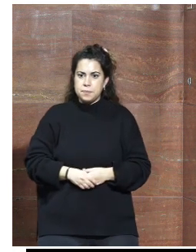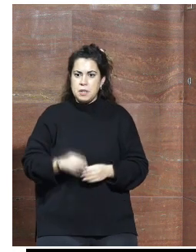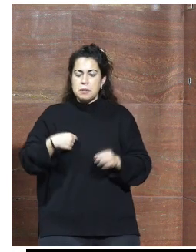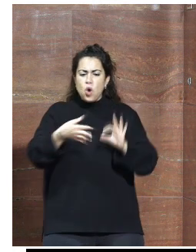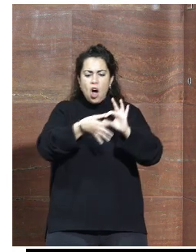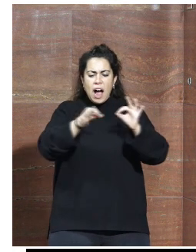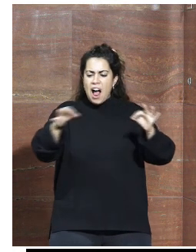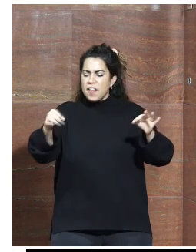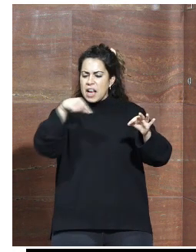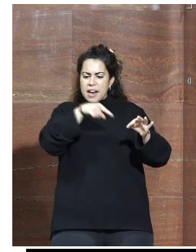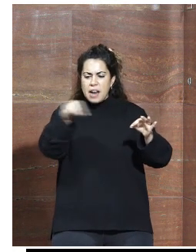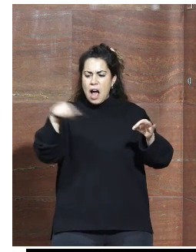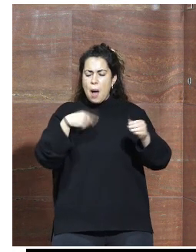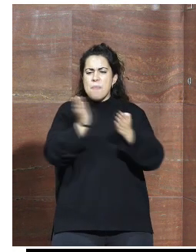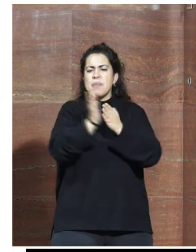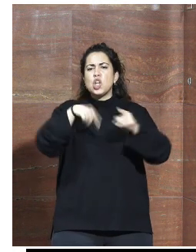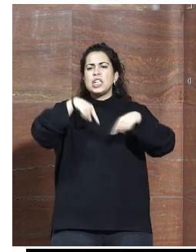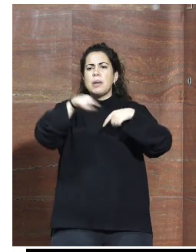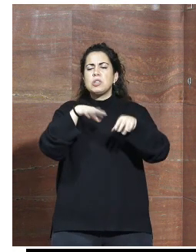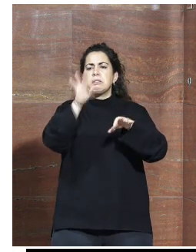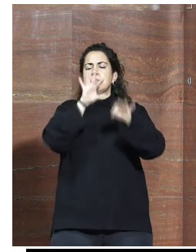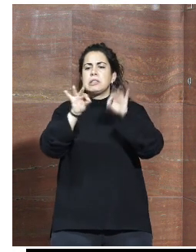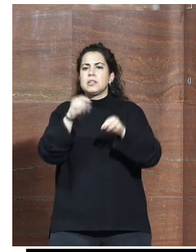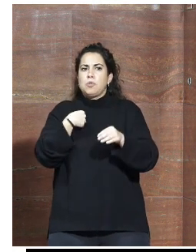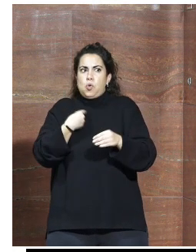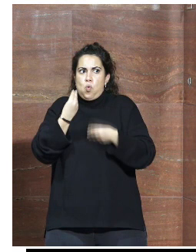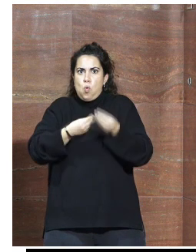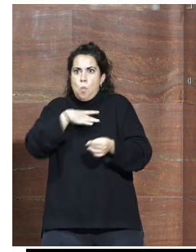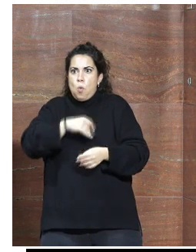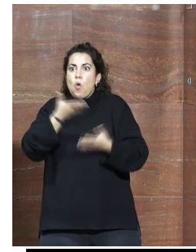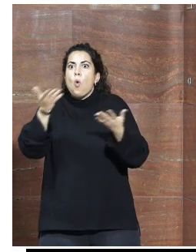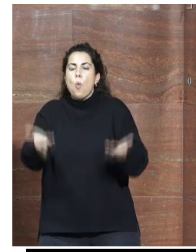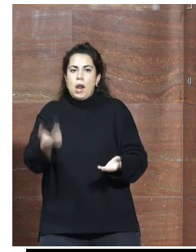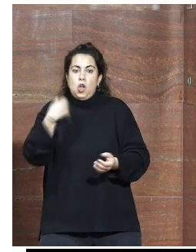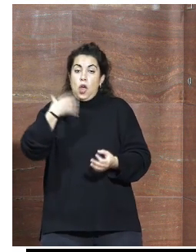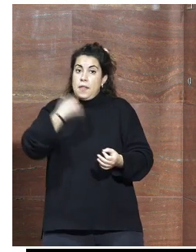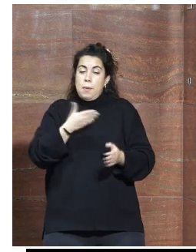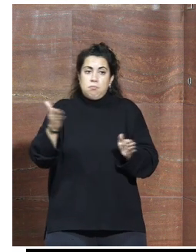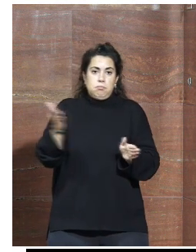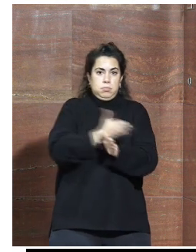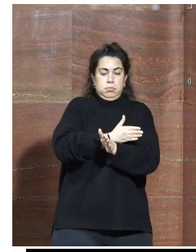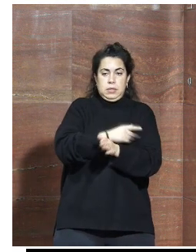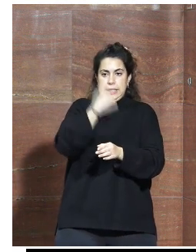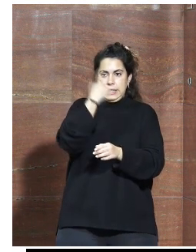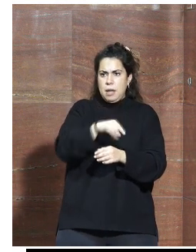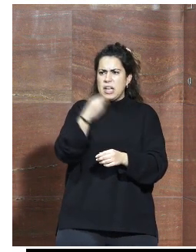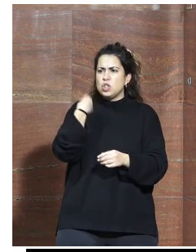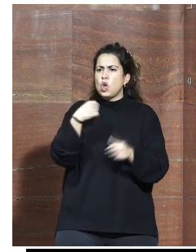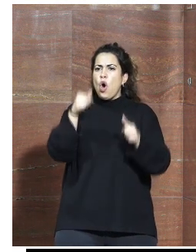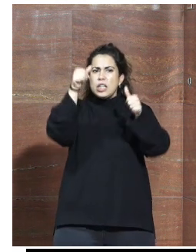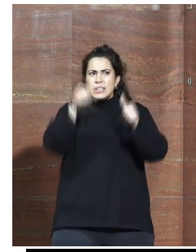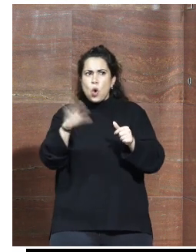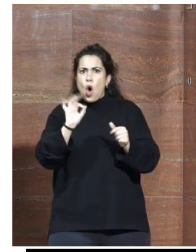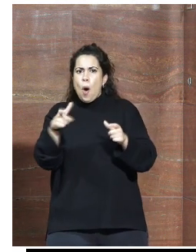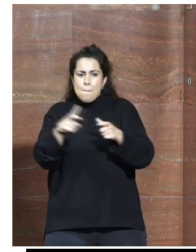¿qué medios de transporte voy a utilizar? Lo tengo que tener de alguna manera visibilizado, ¿no? ¿Cómo adquiero el título o billete